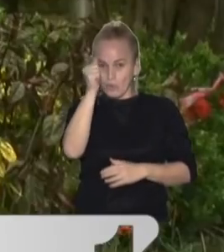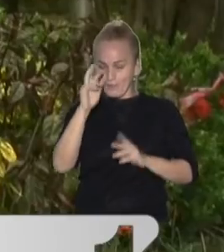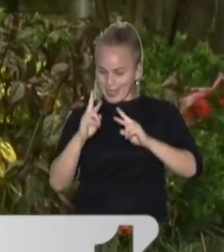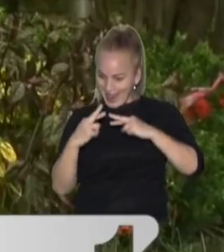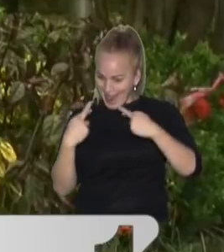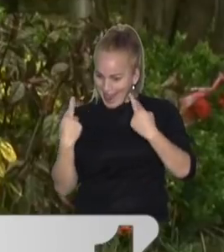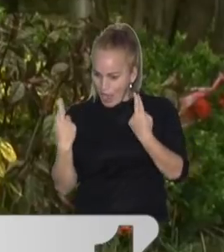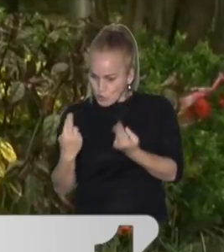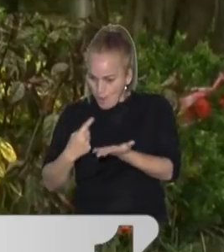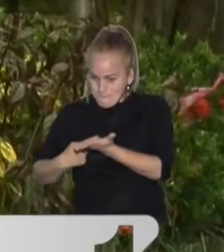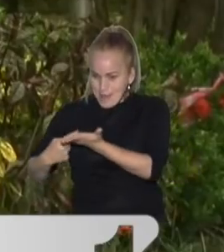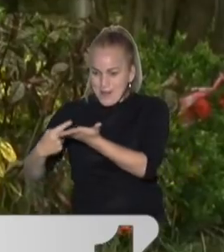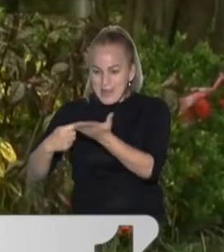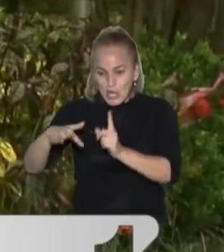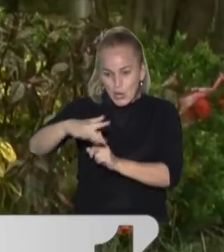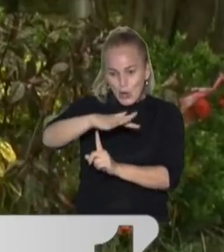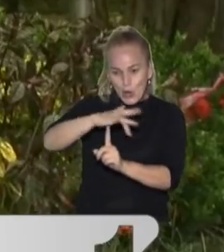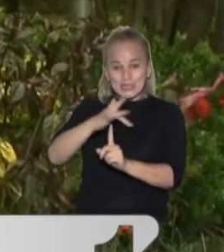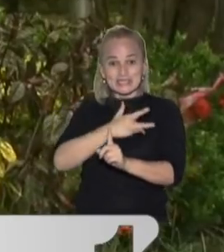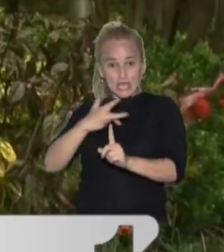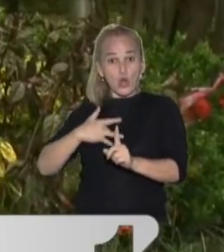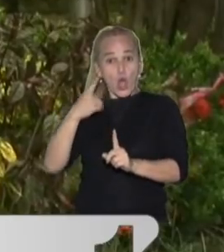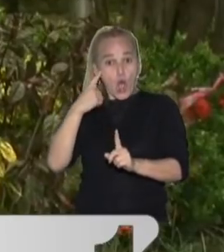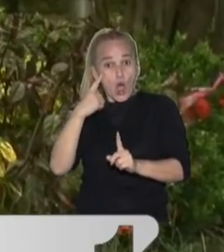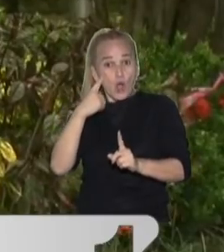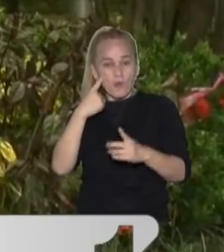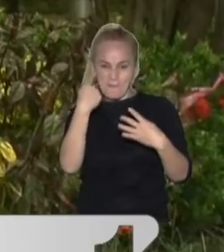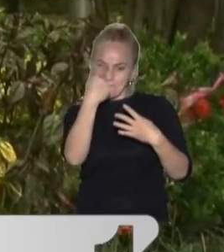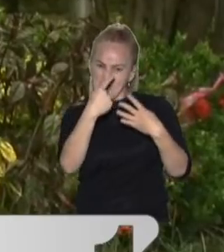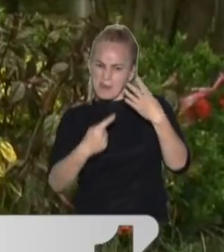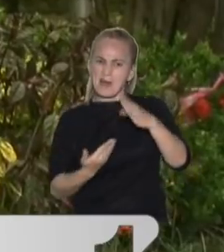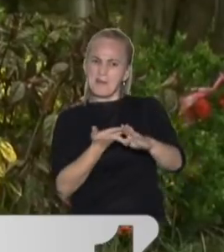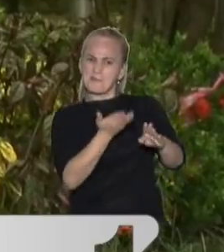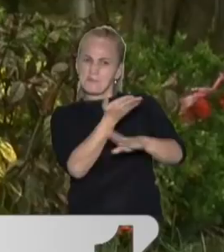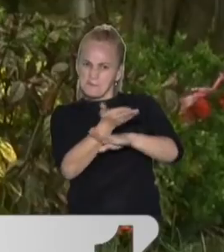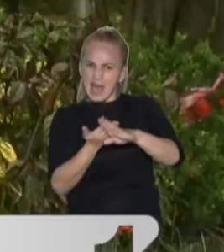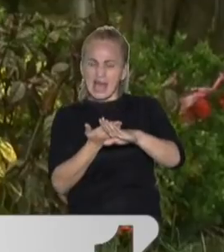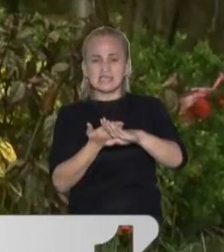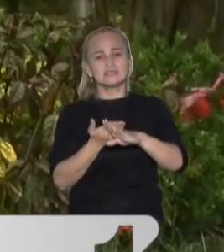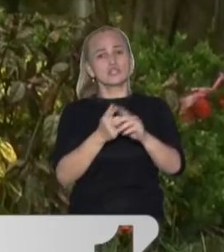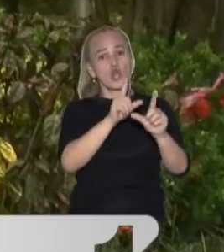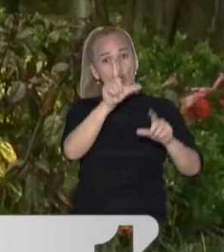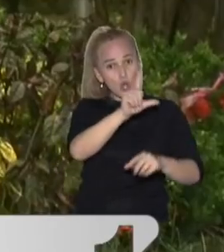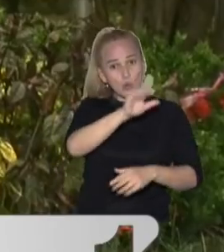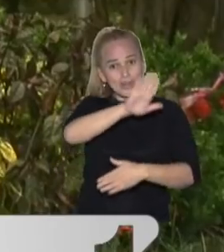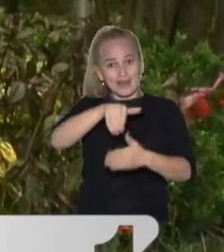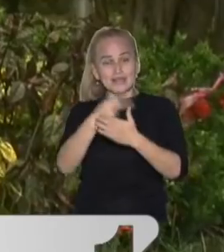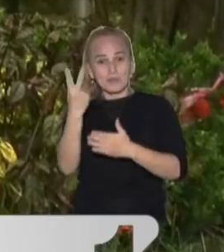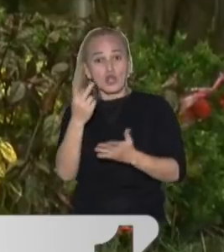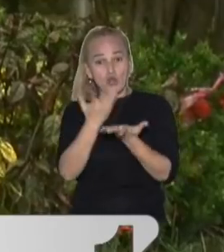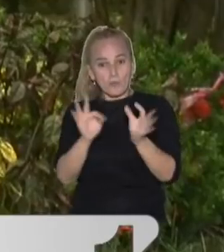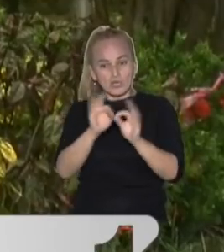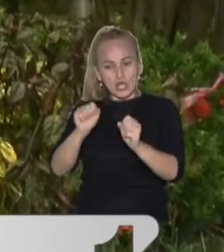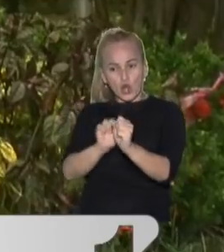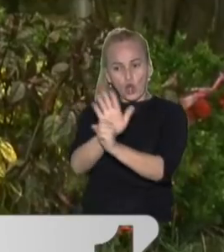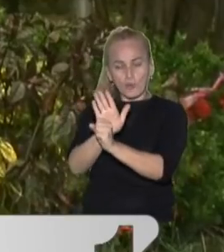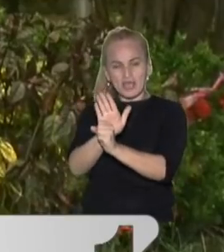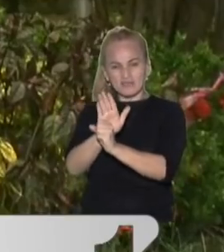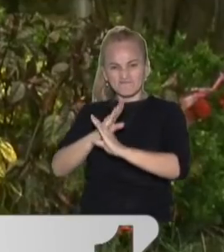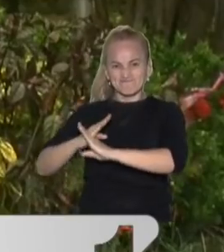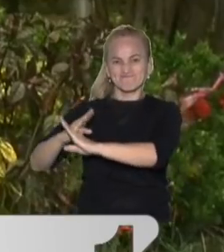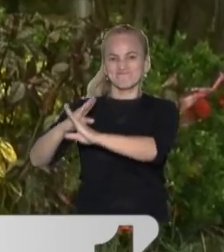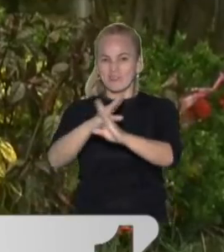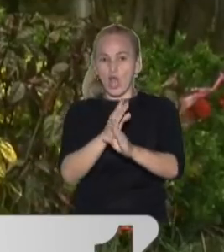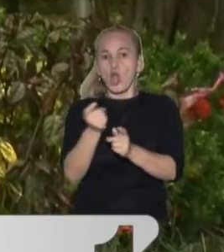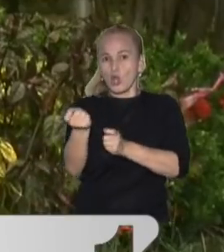Salud manifiesta que las medidas deben ser más restrictivas durante la semana, con el fin de contener los casos de COVID-19